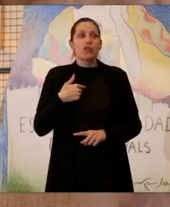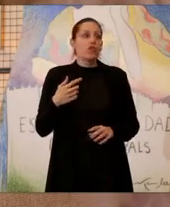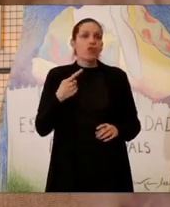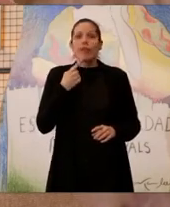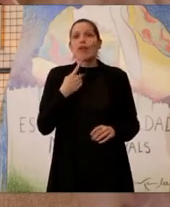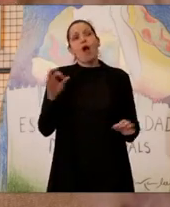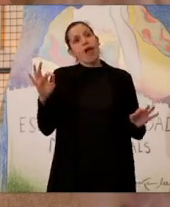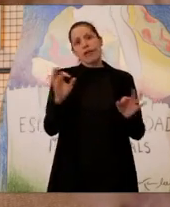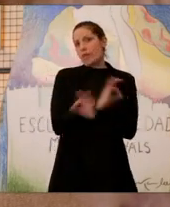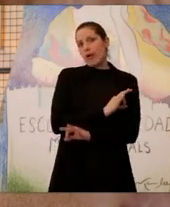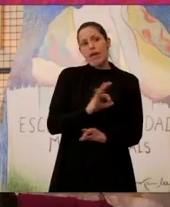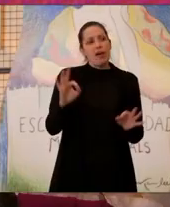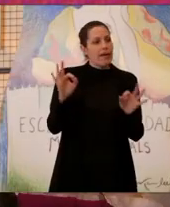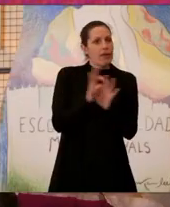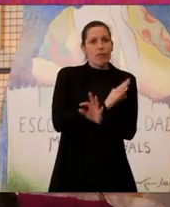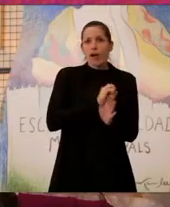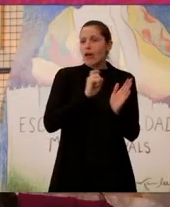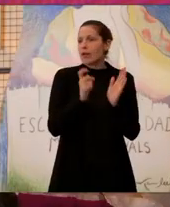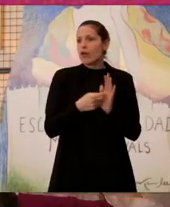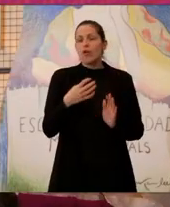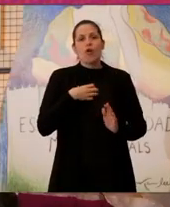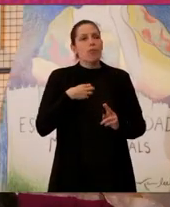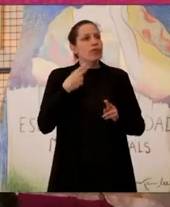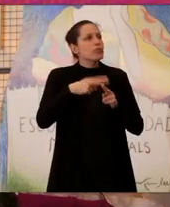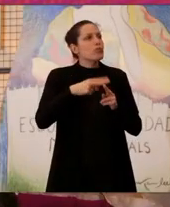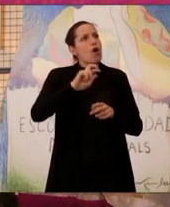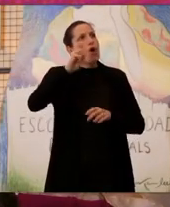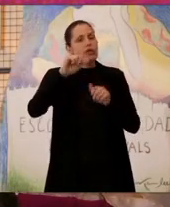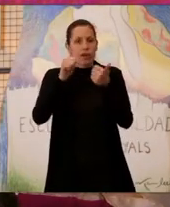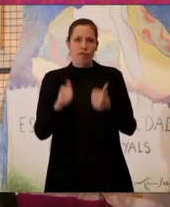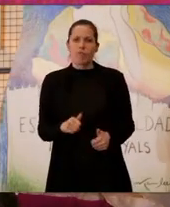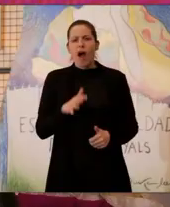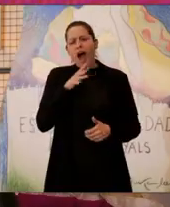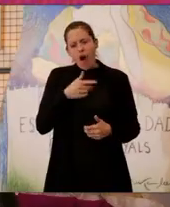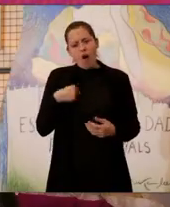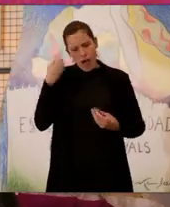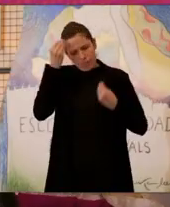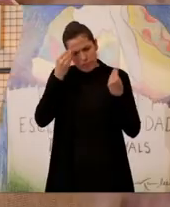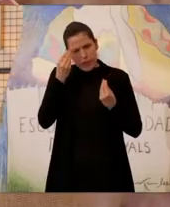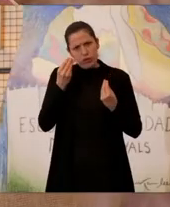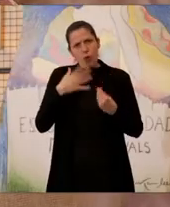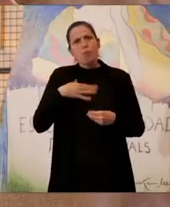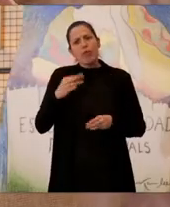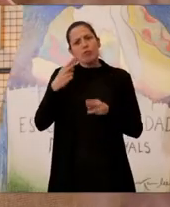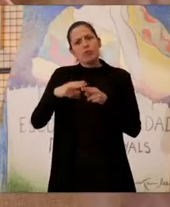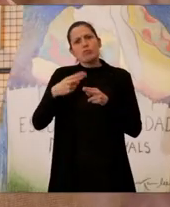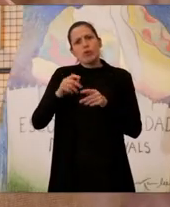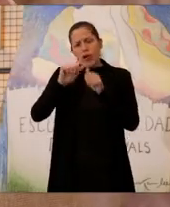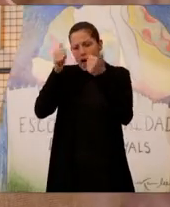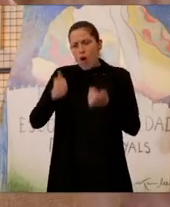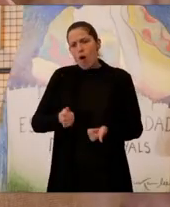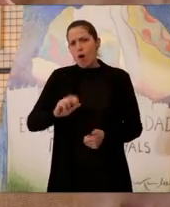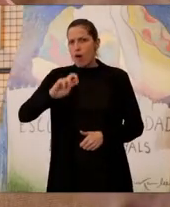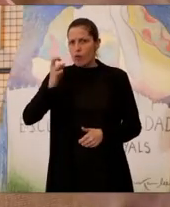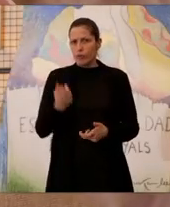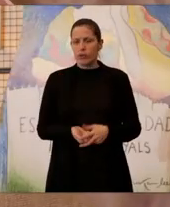No hay otra forma de hacer política no se puede pero ahora mismo creo que sí creo que hay que decir que esta forma de hacer política daña